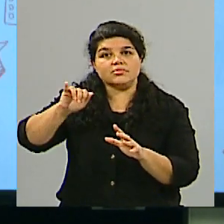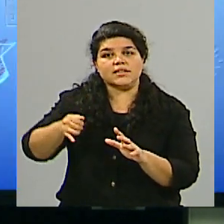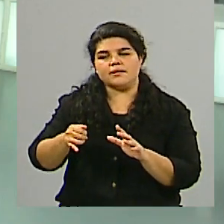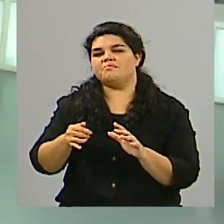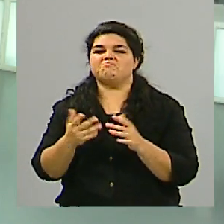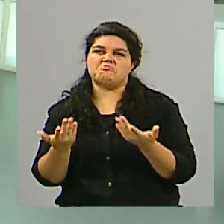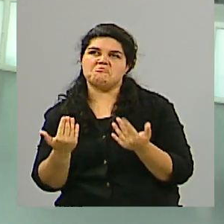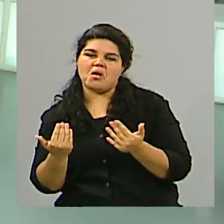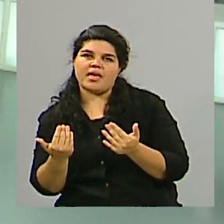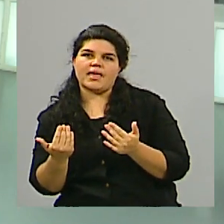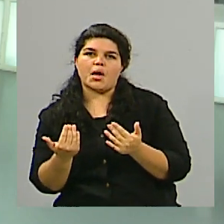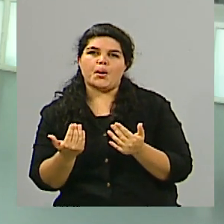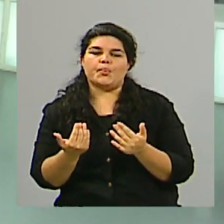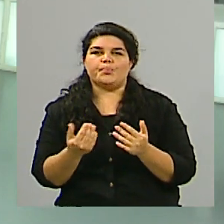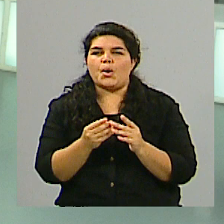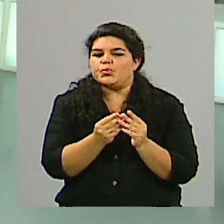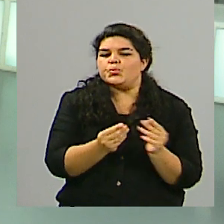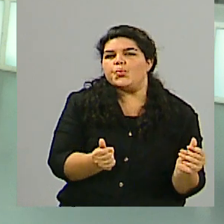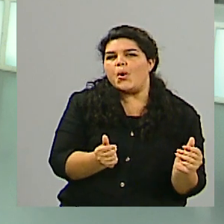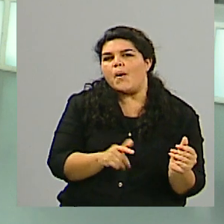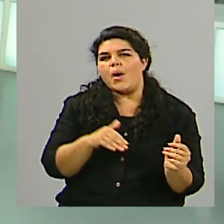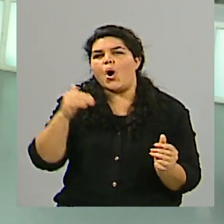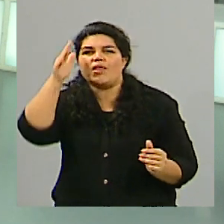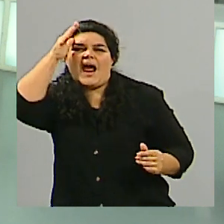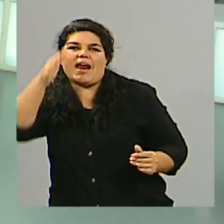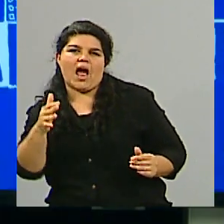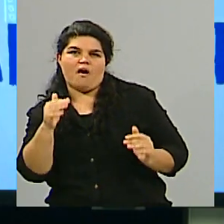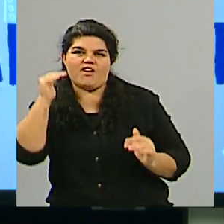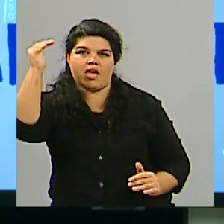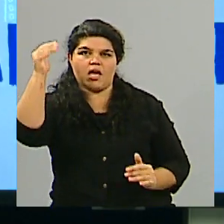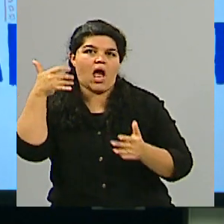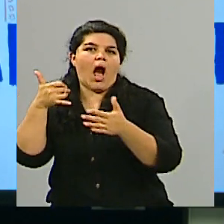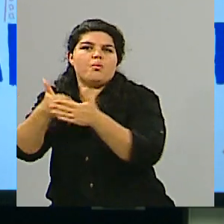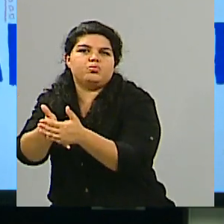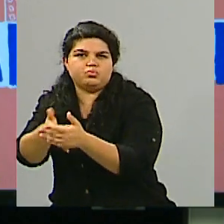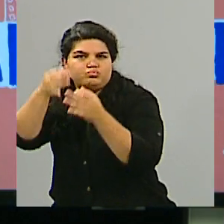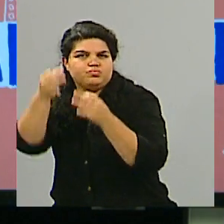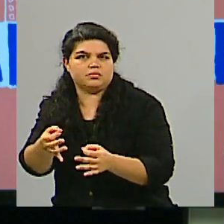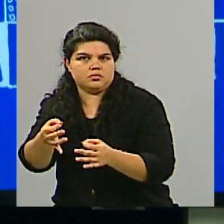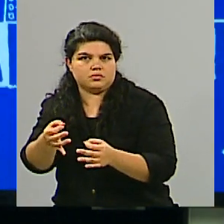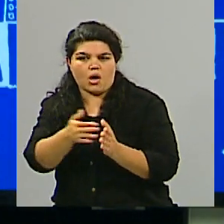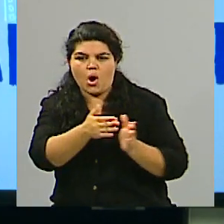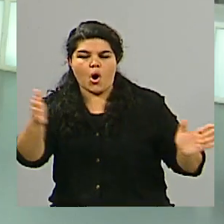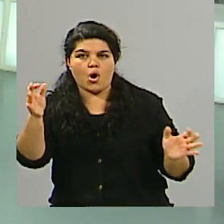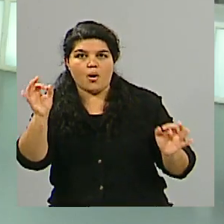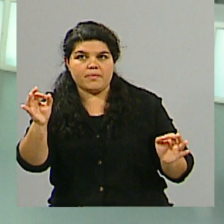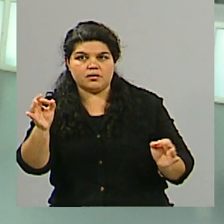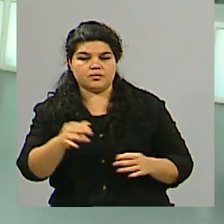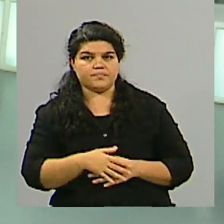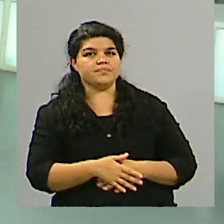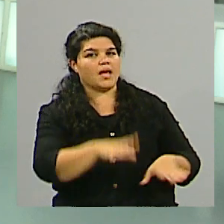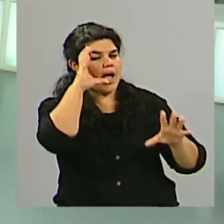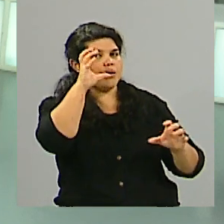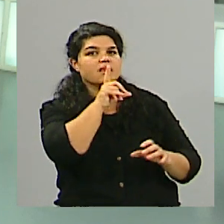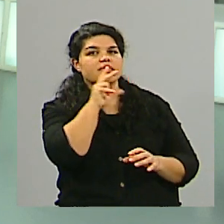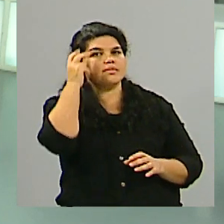a más, si se quiere, de menor gravedad, entre comillas, entre mil comillas, la menor, por supuesto, a una gravedad más compleja. En el caso de Telma Fardín, recordemos que